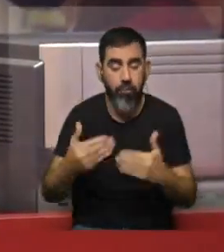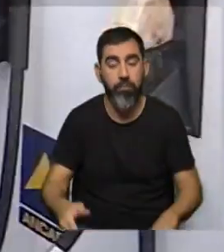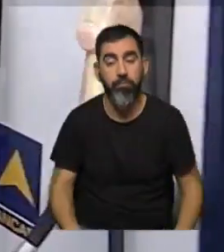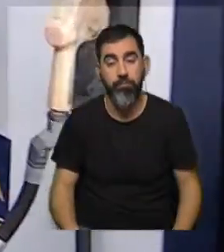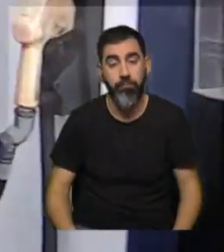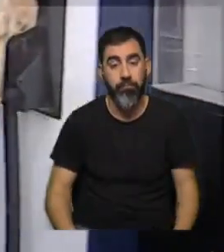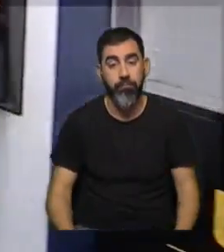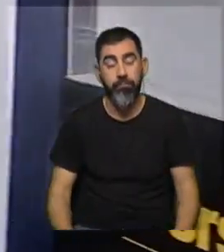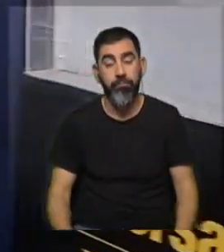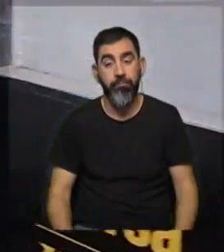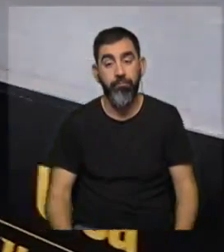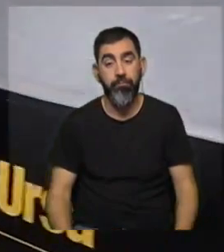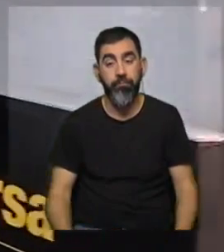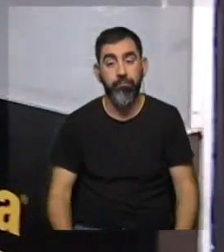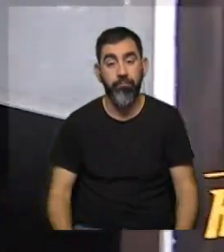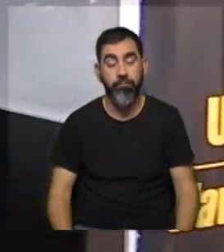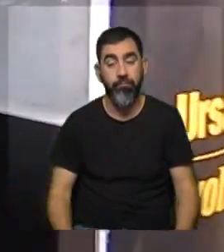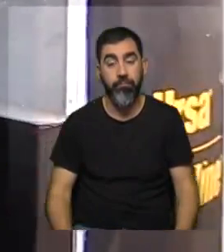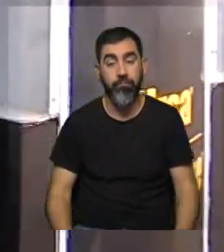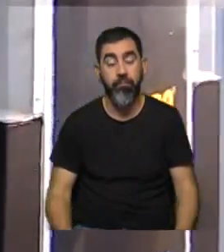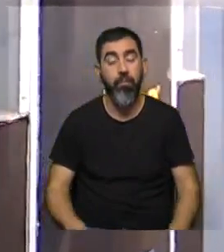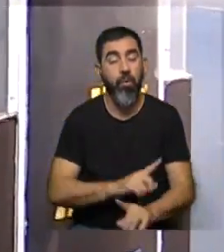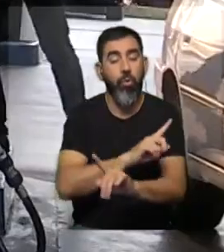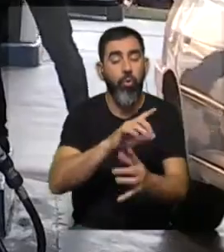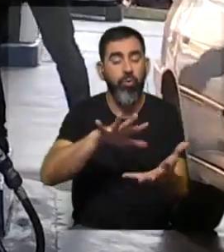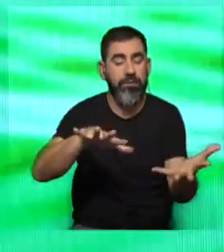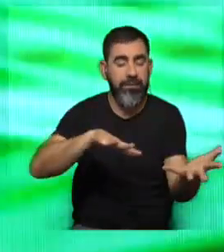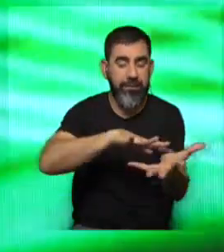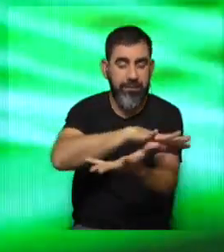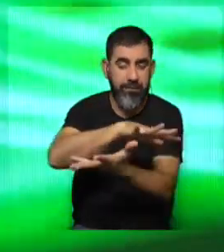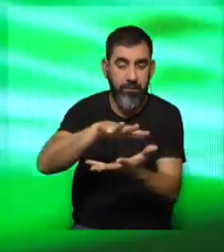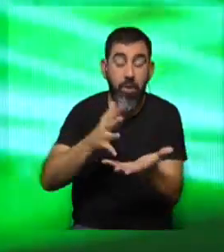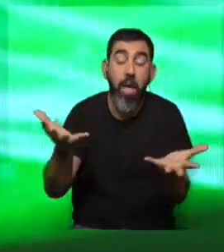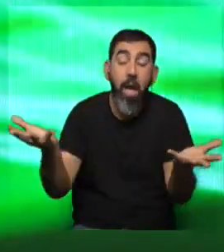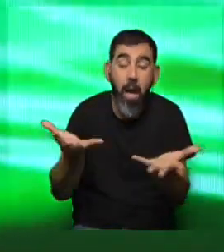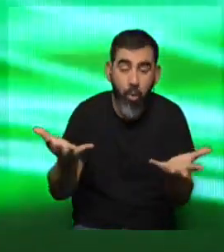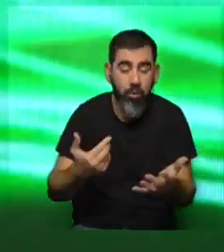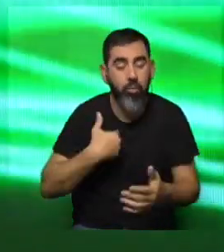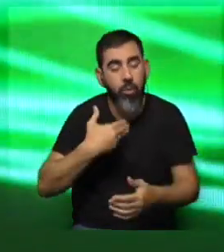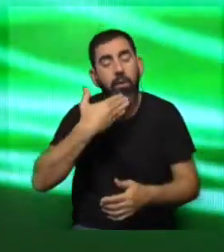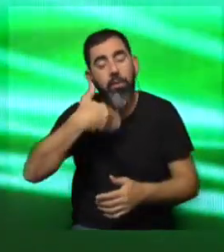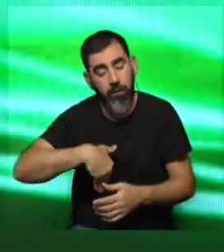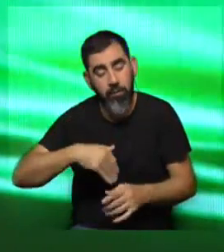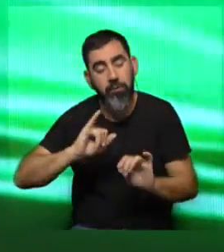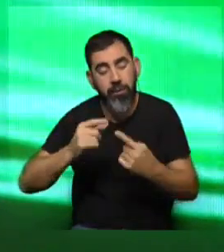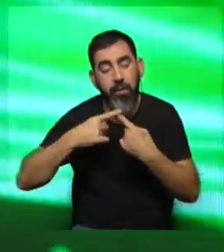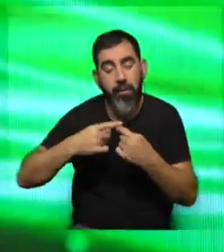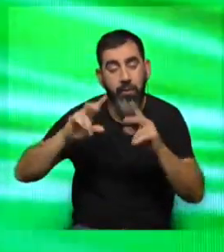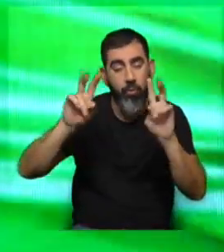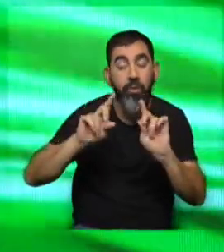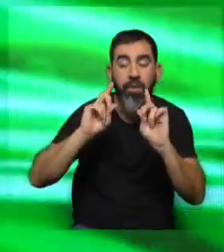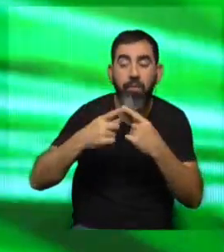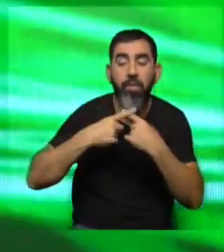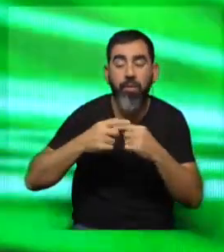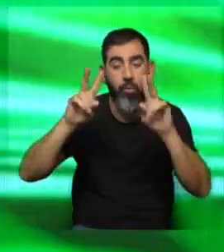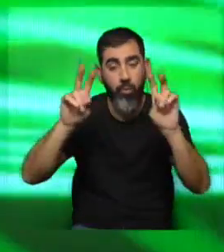creo que en este momento no están dadas las condiciones repito entiendo que se puede discutir el tema que hay que